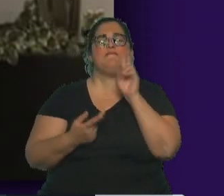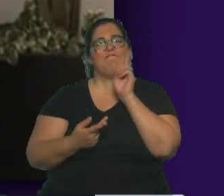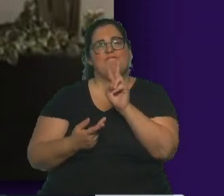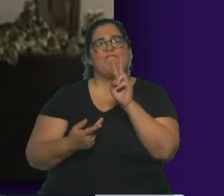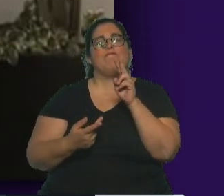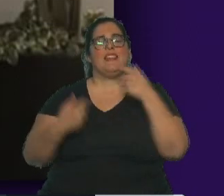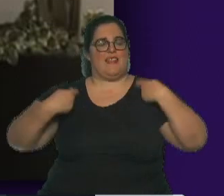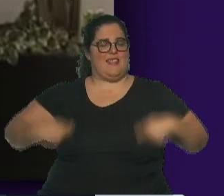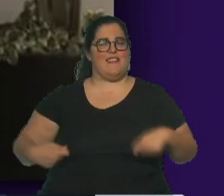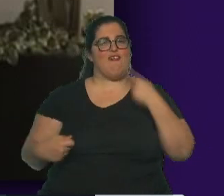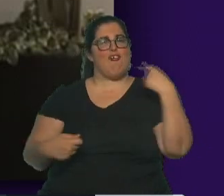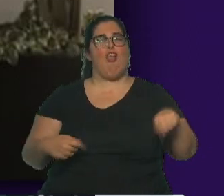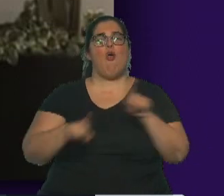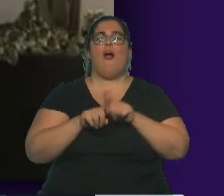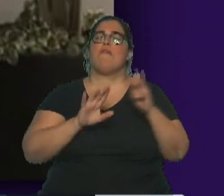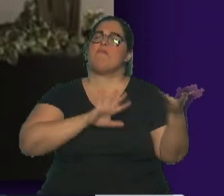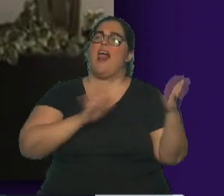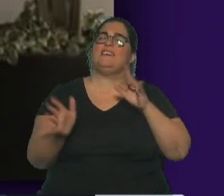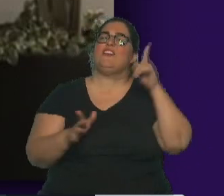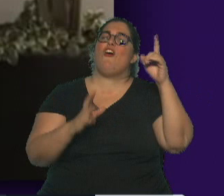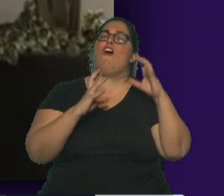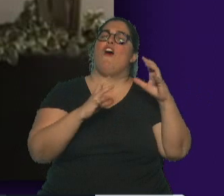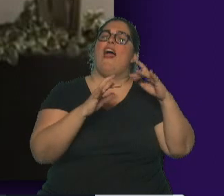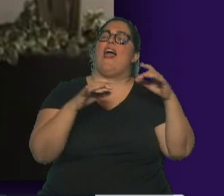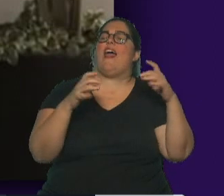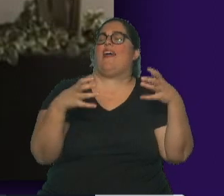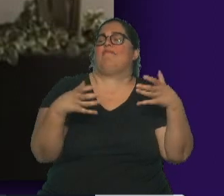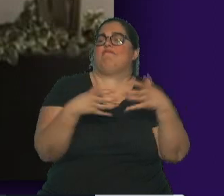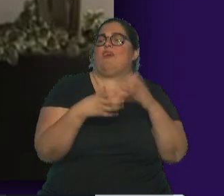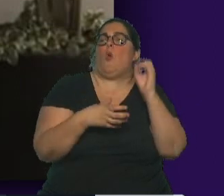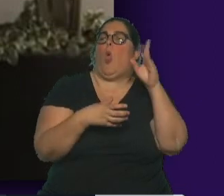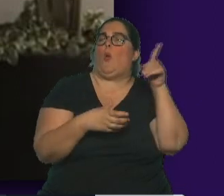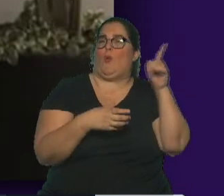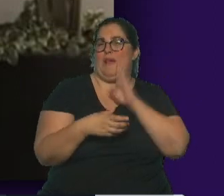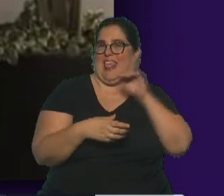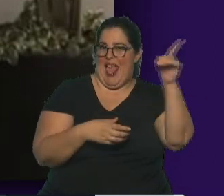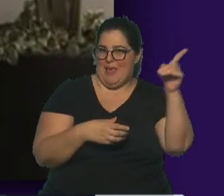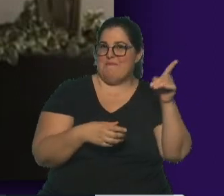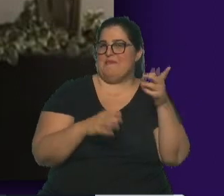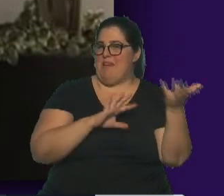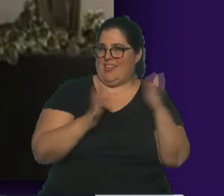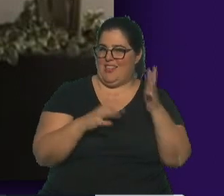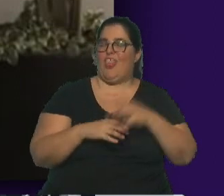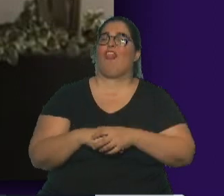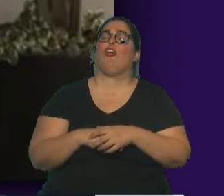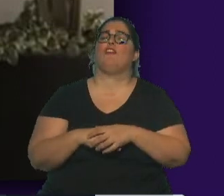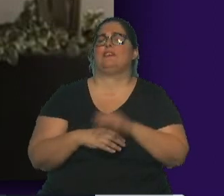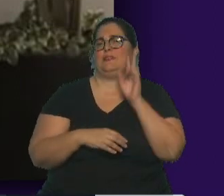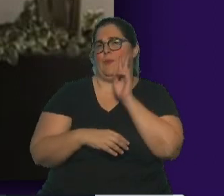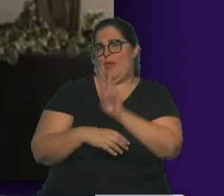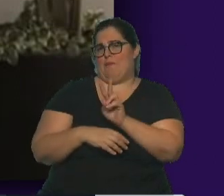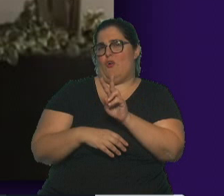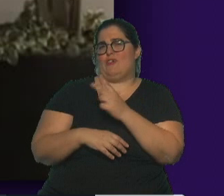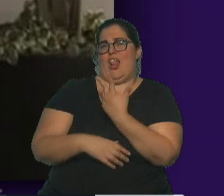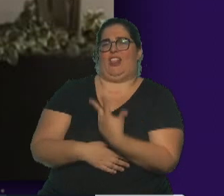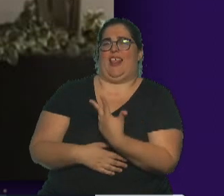parecido al de la A su camiseta camiseta del Inter de Miami, del ¿no? Inter de Miami. Por supuesto que después los vemos